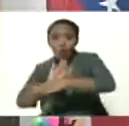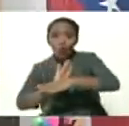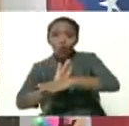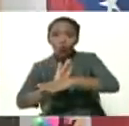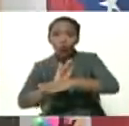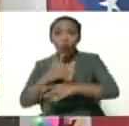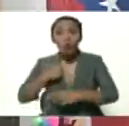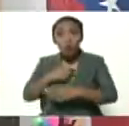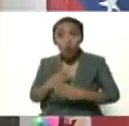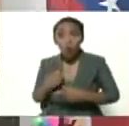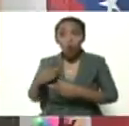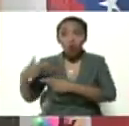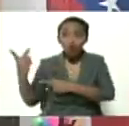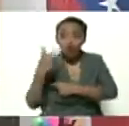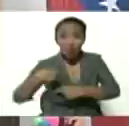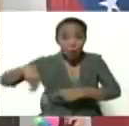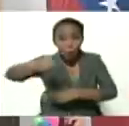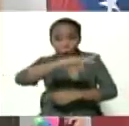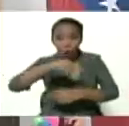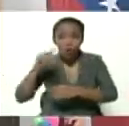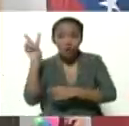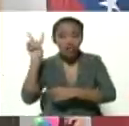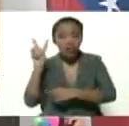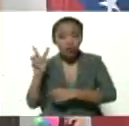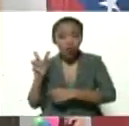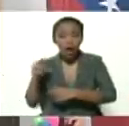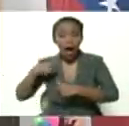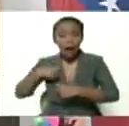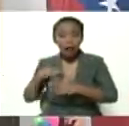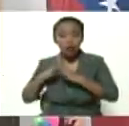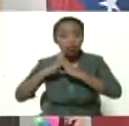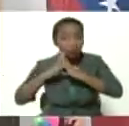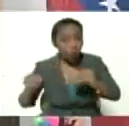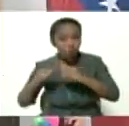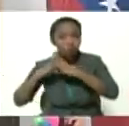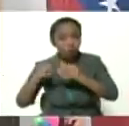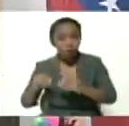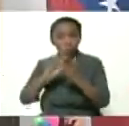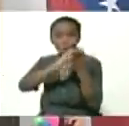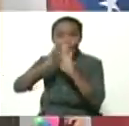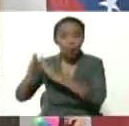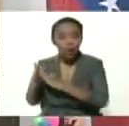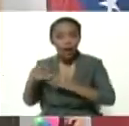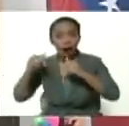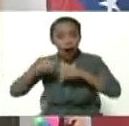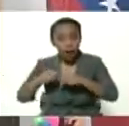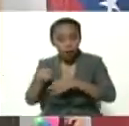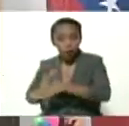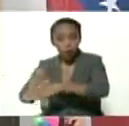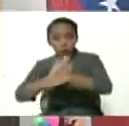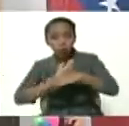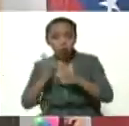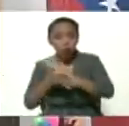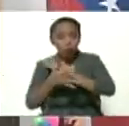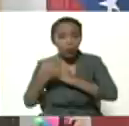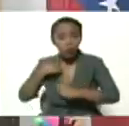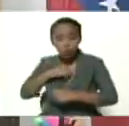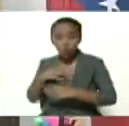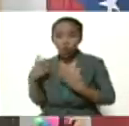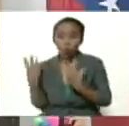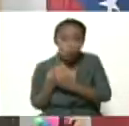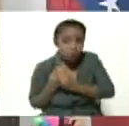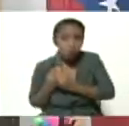nos entrecuidemos todos los venezolanos, todas las venezolanas, todas las comunidades, toda la familia venezolana, nos